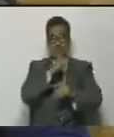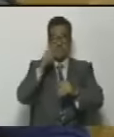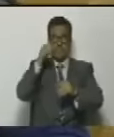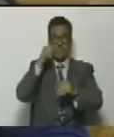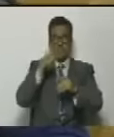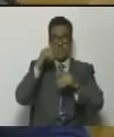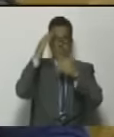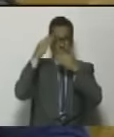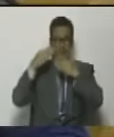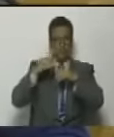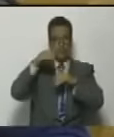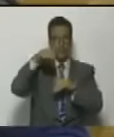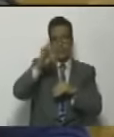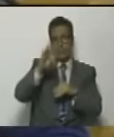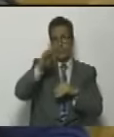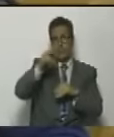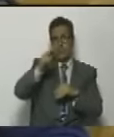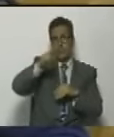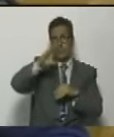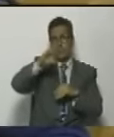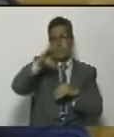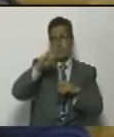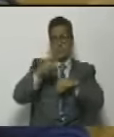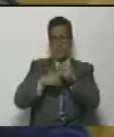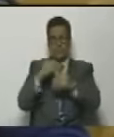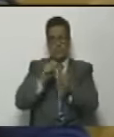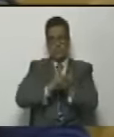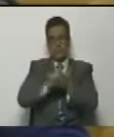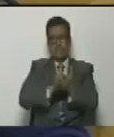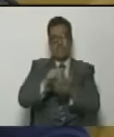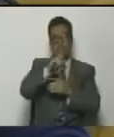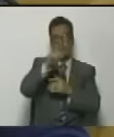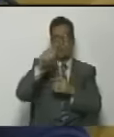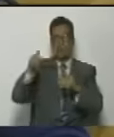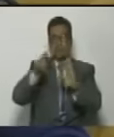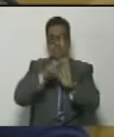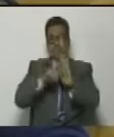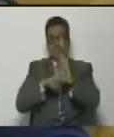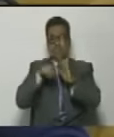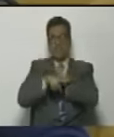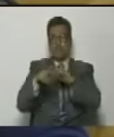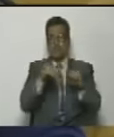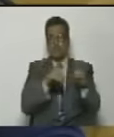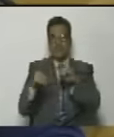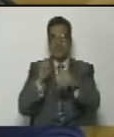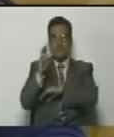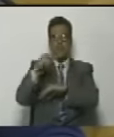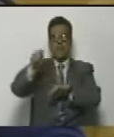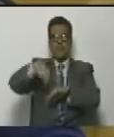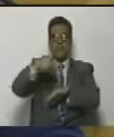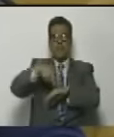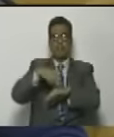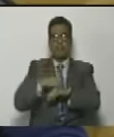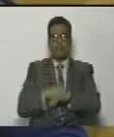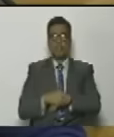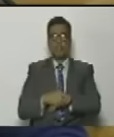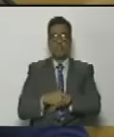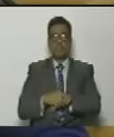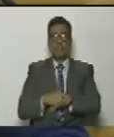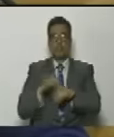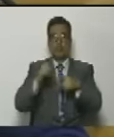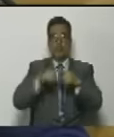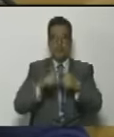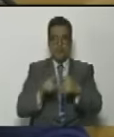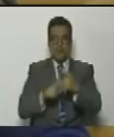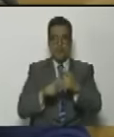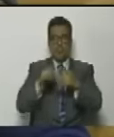guerrillero Fabricio Ojeda, según lo dispuesto en el artículo 111 del Reglamento Interior y de Debates de la Asamblea Nacional.